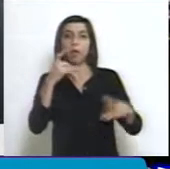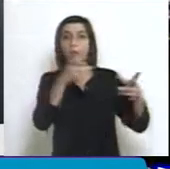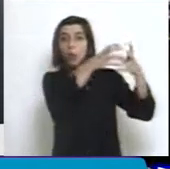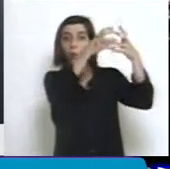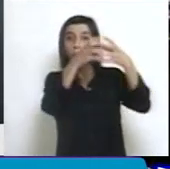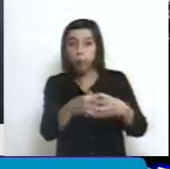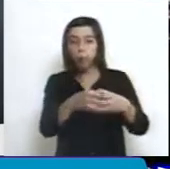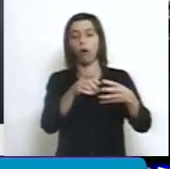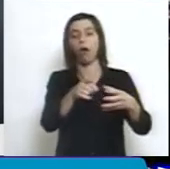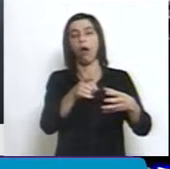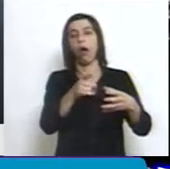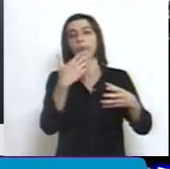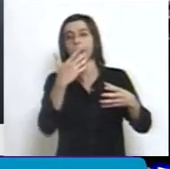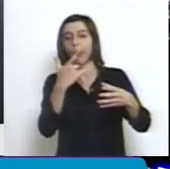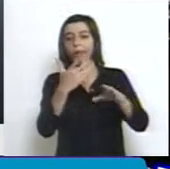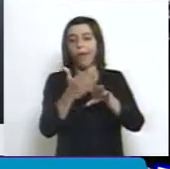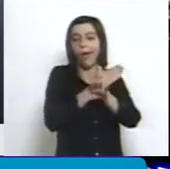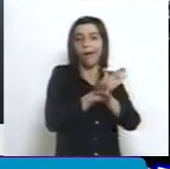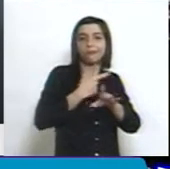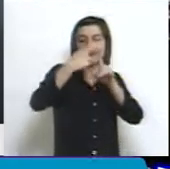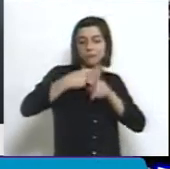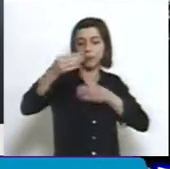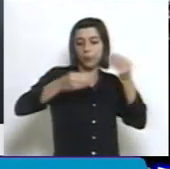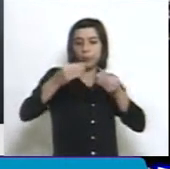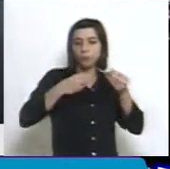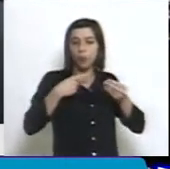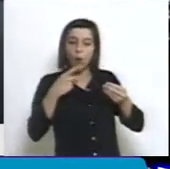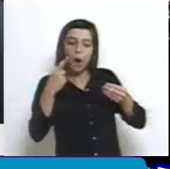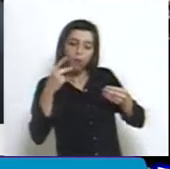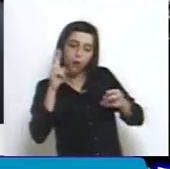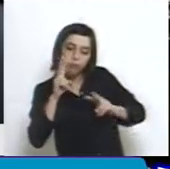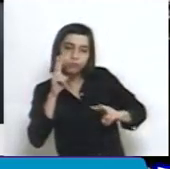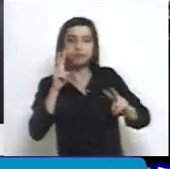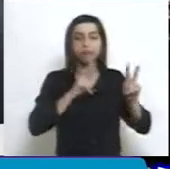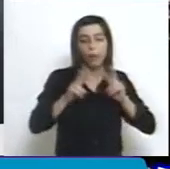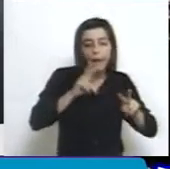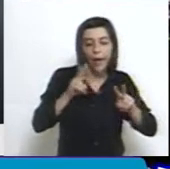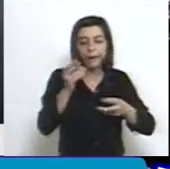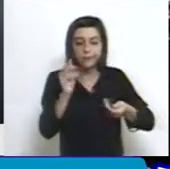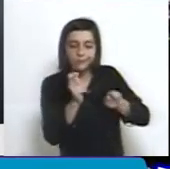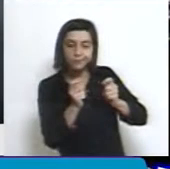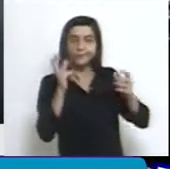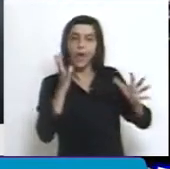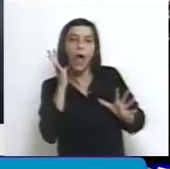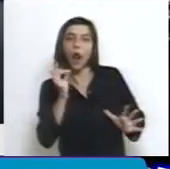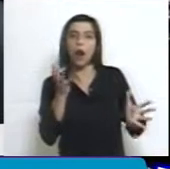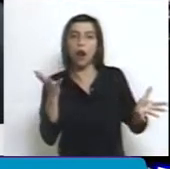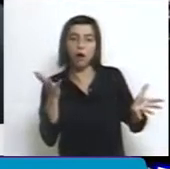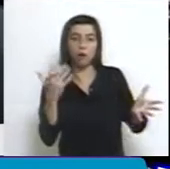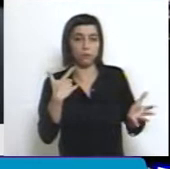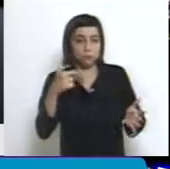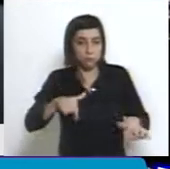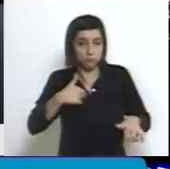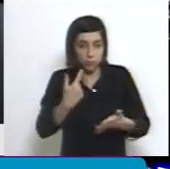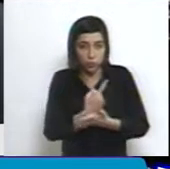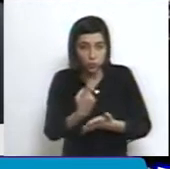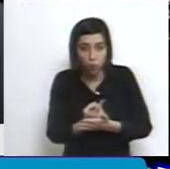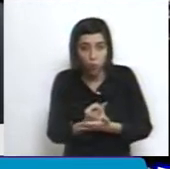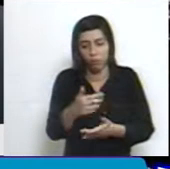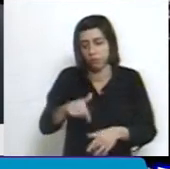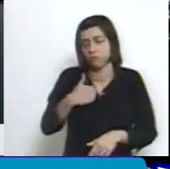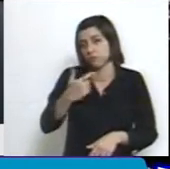supuesto que coincidimos, comprendemos que el ámbito principal